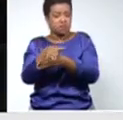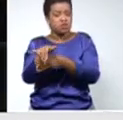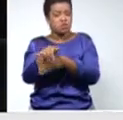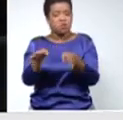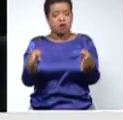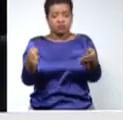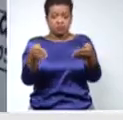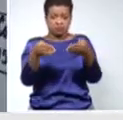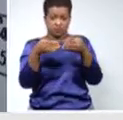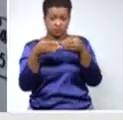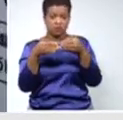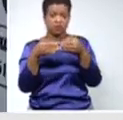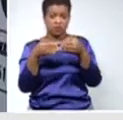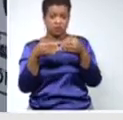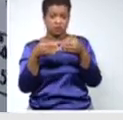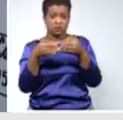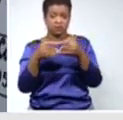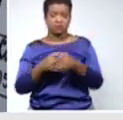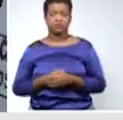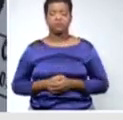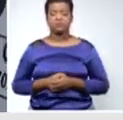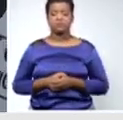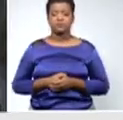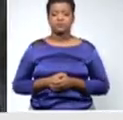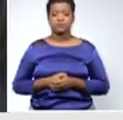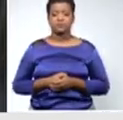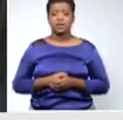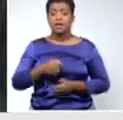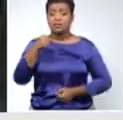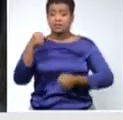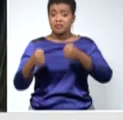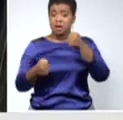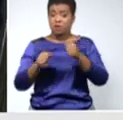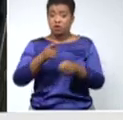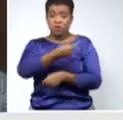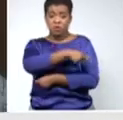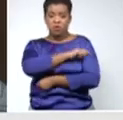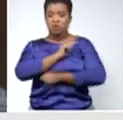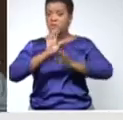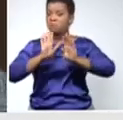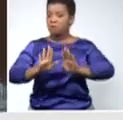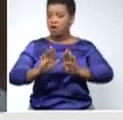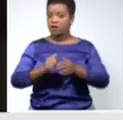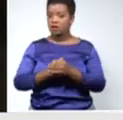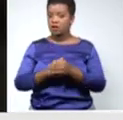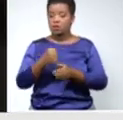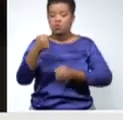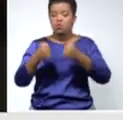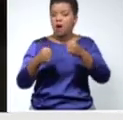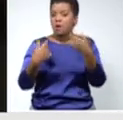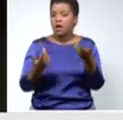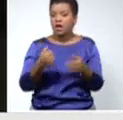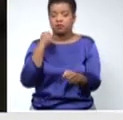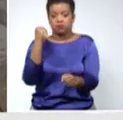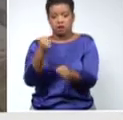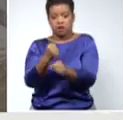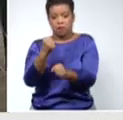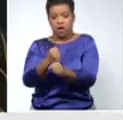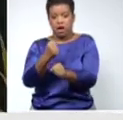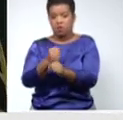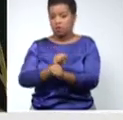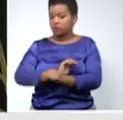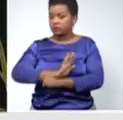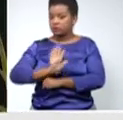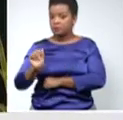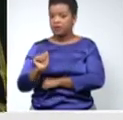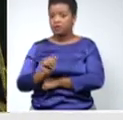ciudad de Camagüey. El transporte público está paralizado y solo funciona para transportaciones de trabajadores. Se mantiene la higienización de las